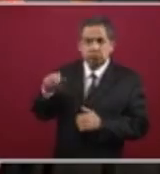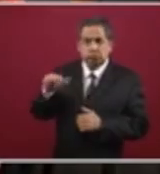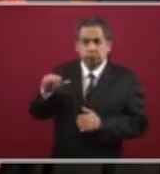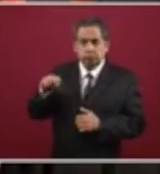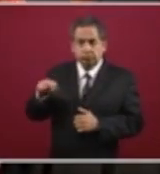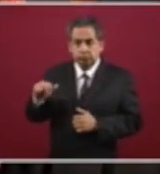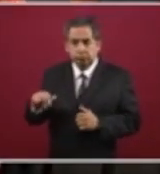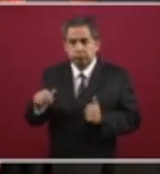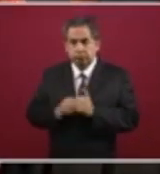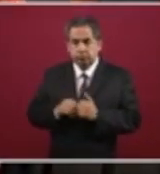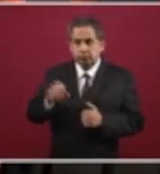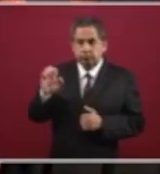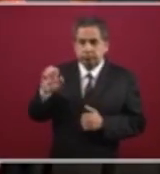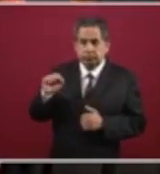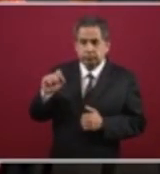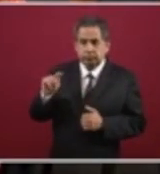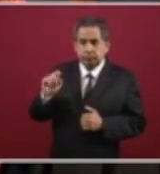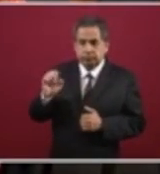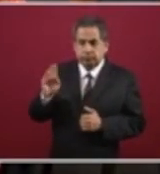Esteban Moctezuma,